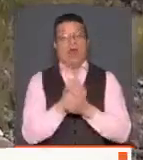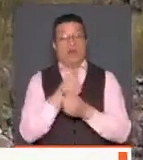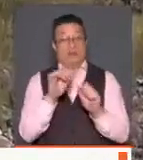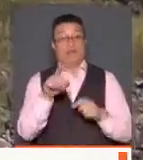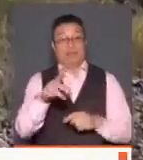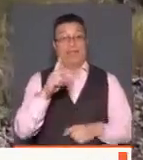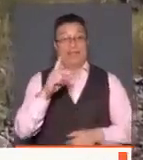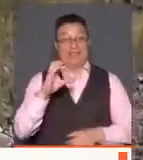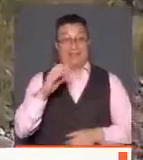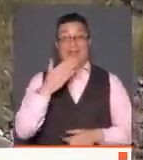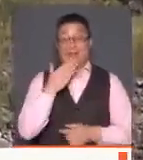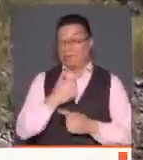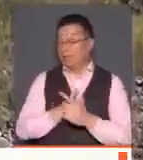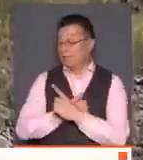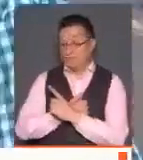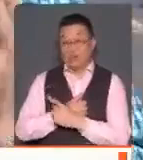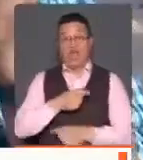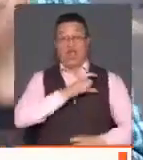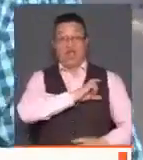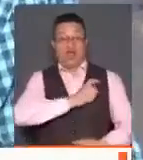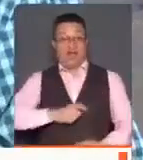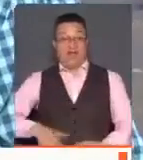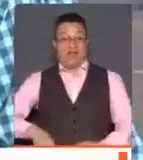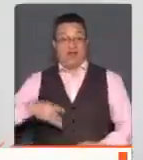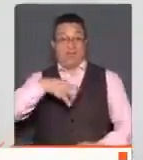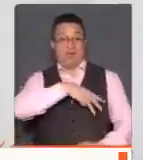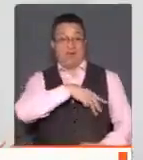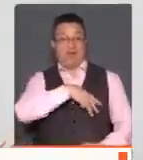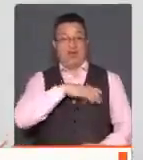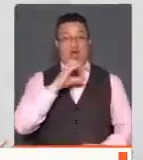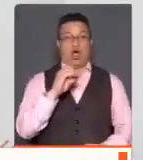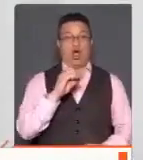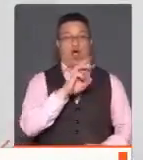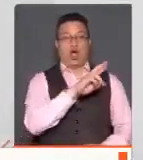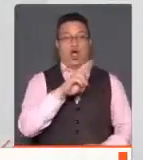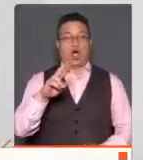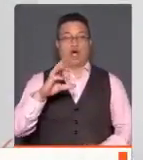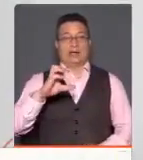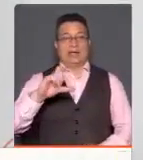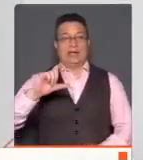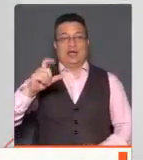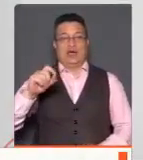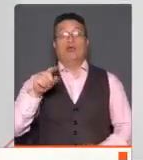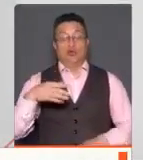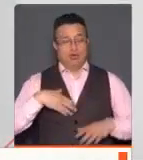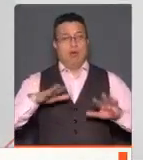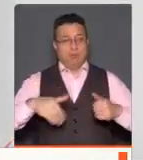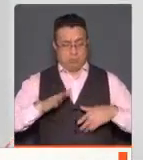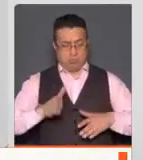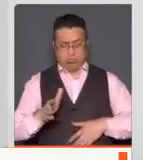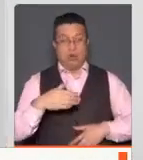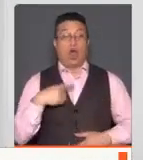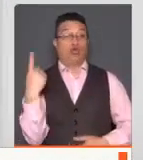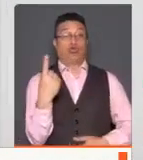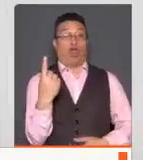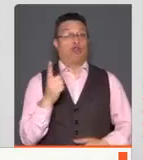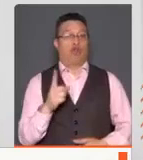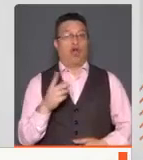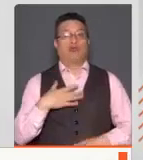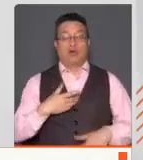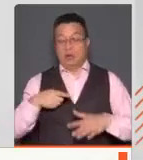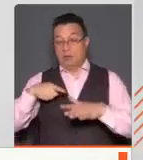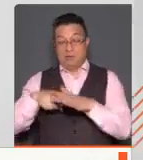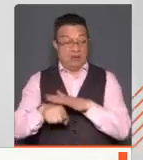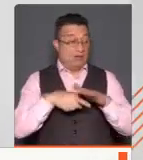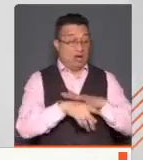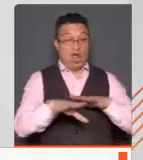demócrata cristiano y gobernador metropolitano Claudio Rego. Voy a seguir en política activa y no voy a caminar solo, pero no me voy a meter en ninguna de las cosas